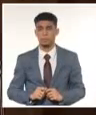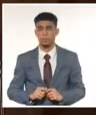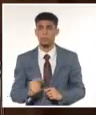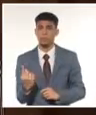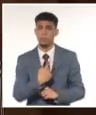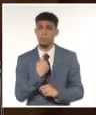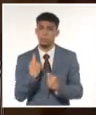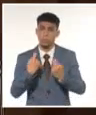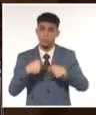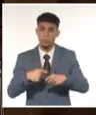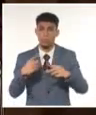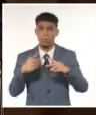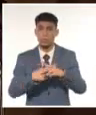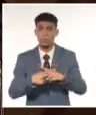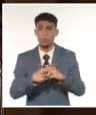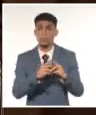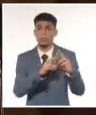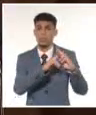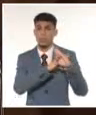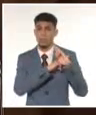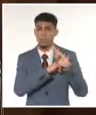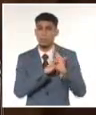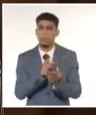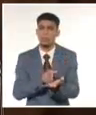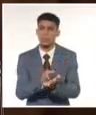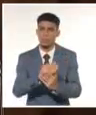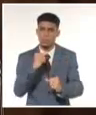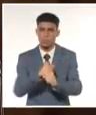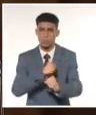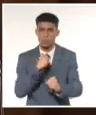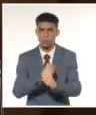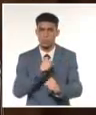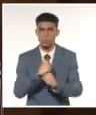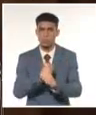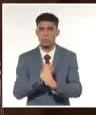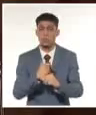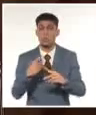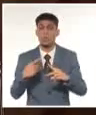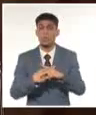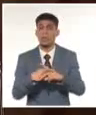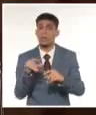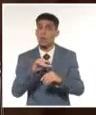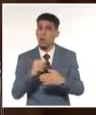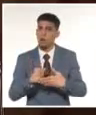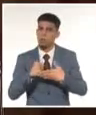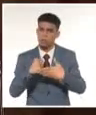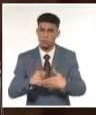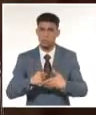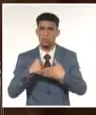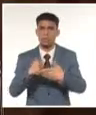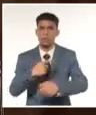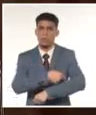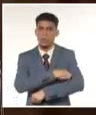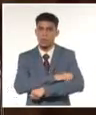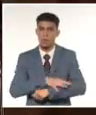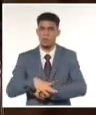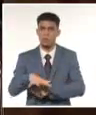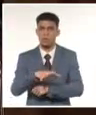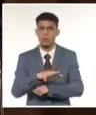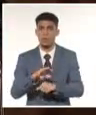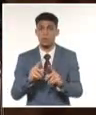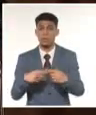y la responsabilidad ineludible de hacer invencible a la nación en su unidad de propósitos y